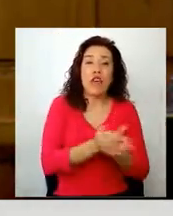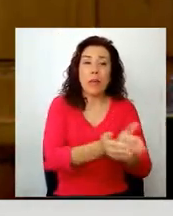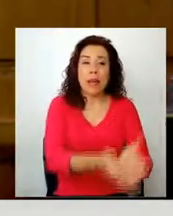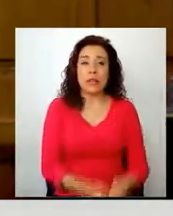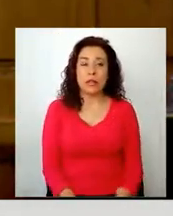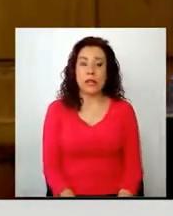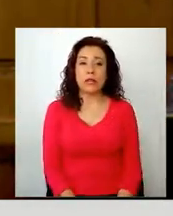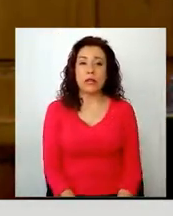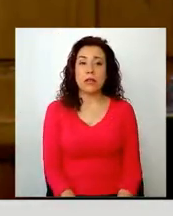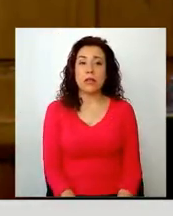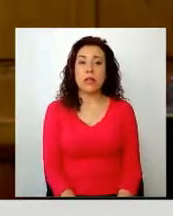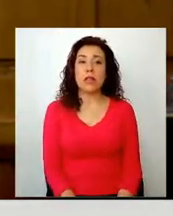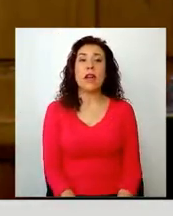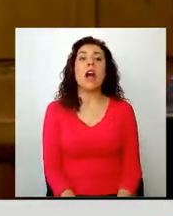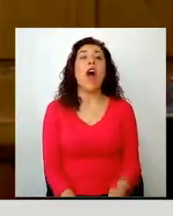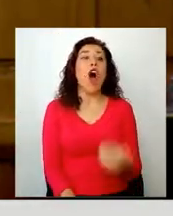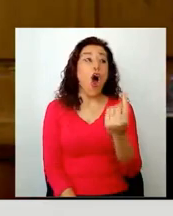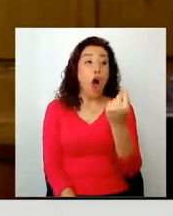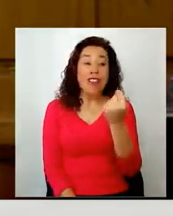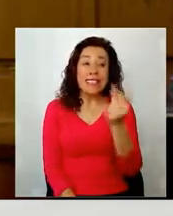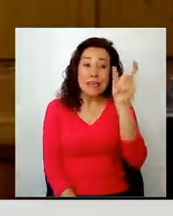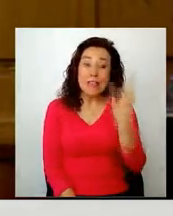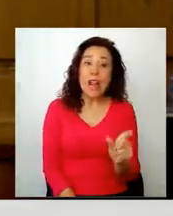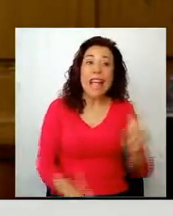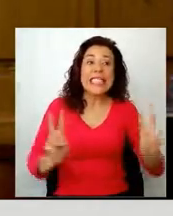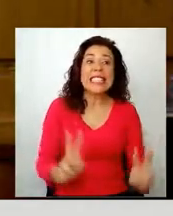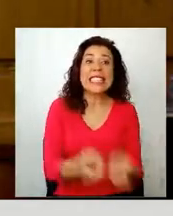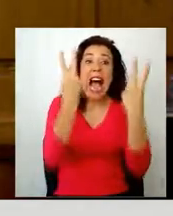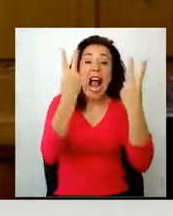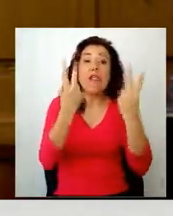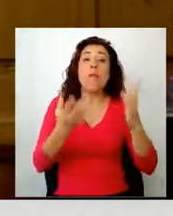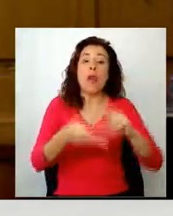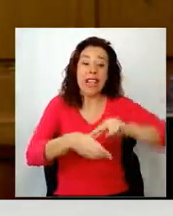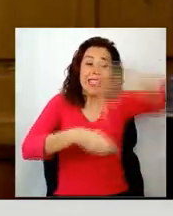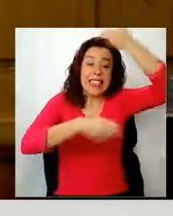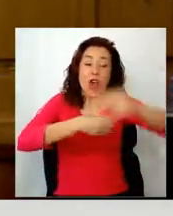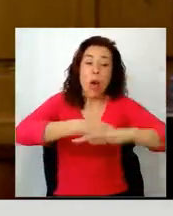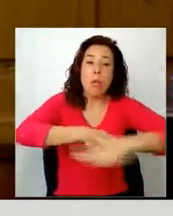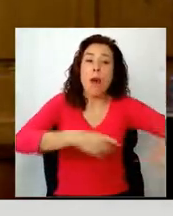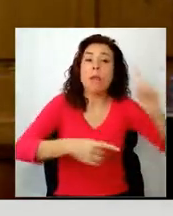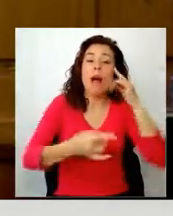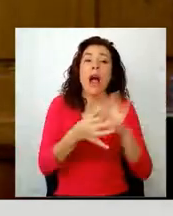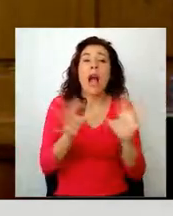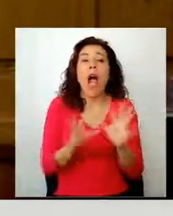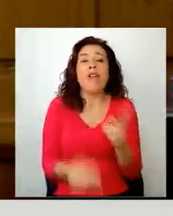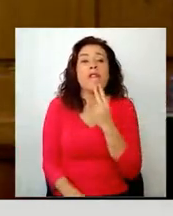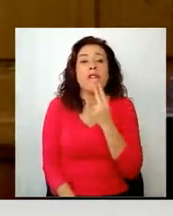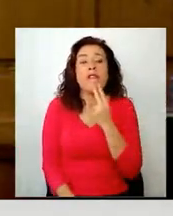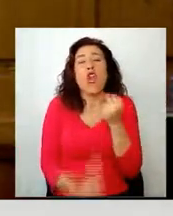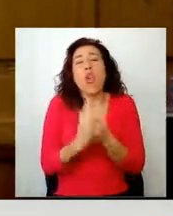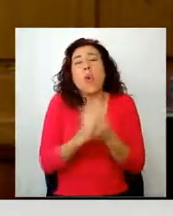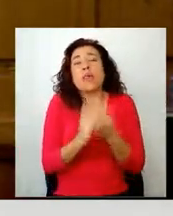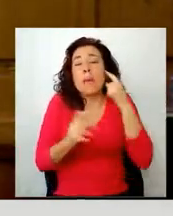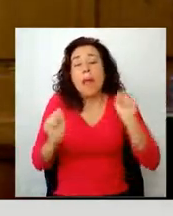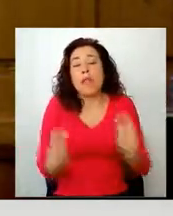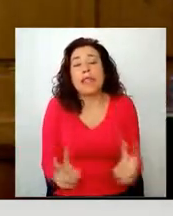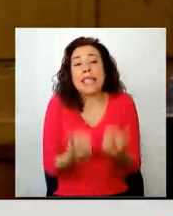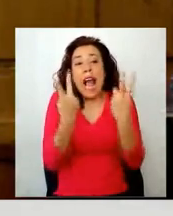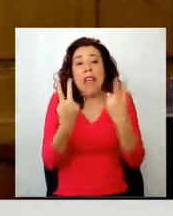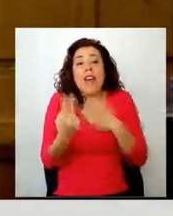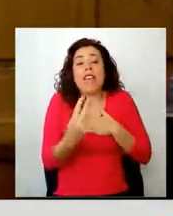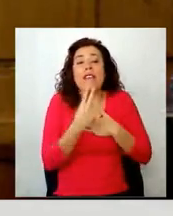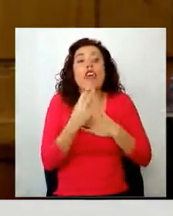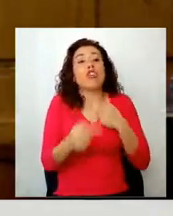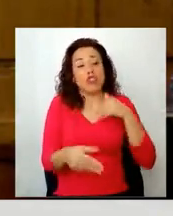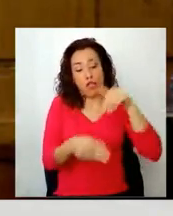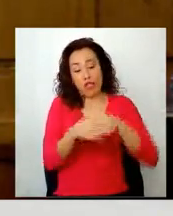sobrevivió lanzándose al mar pero está gravemente herido Y por cierto luchando por su vida evidentemente voy a votar a favor de